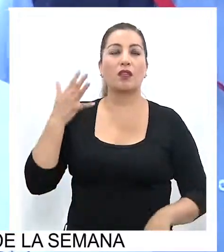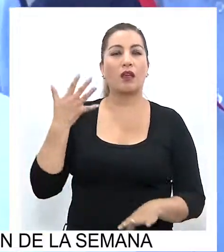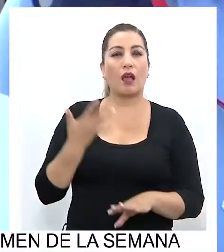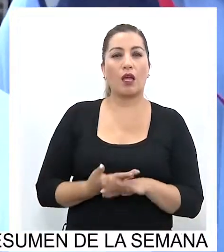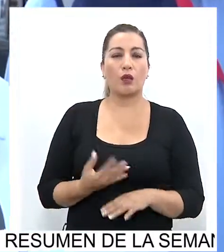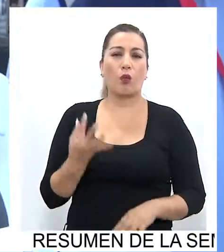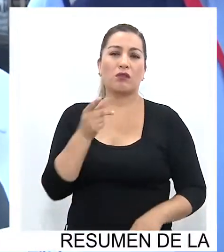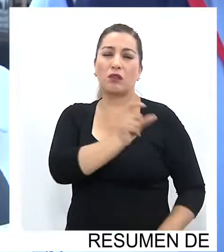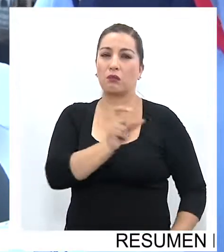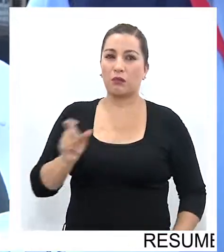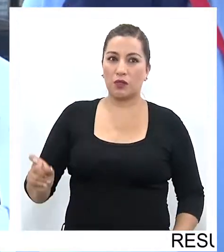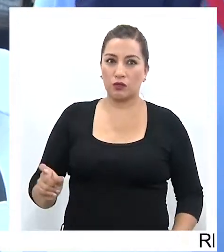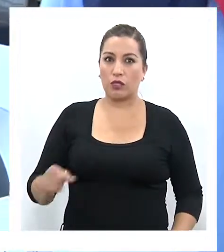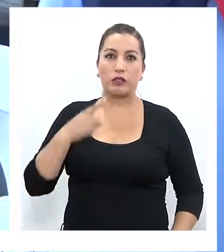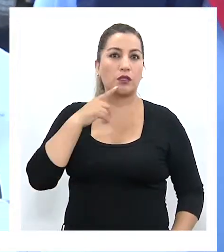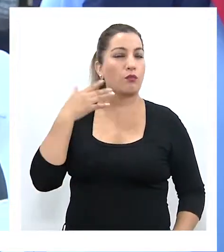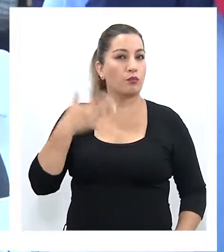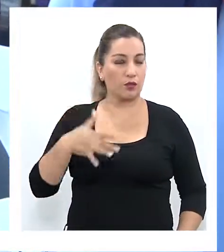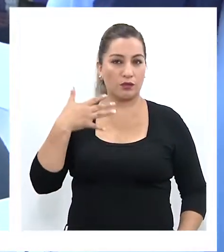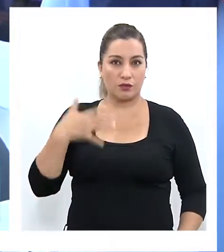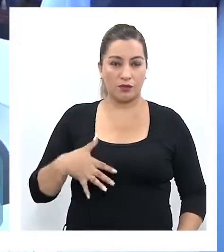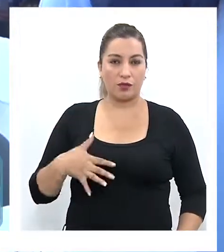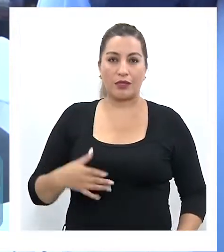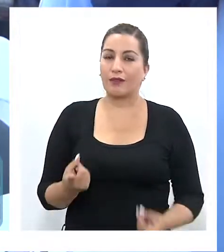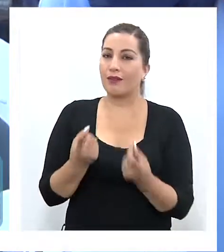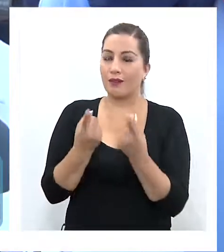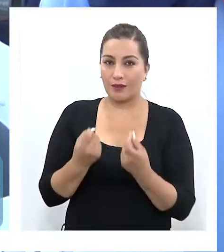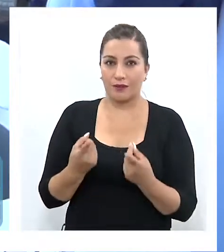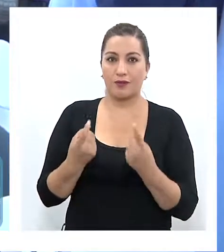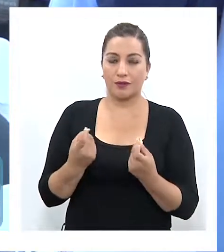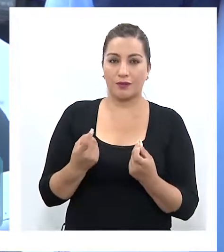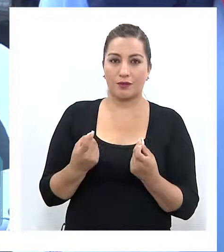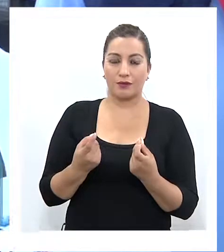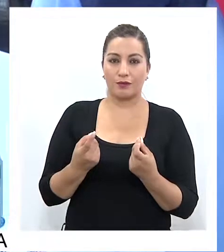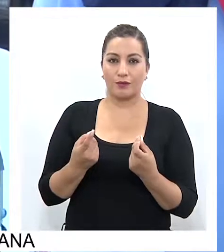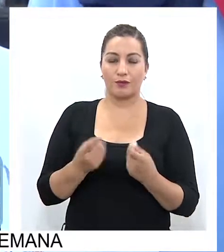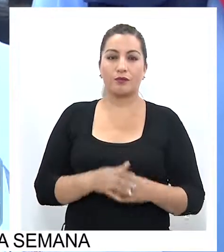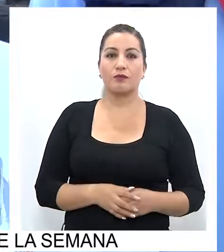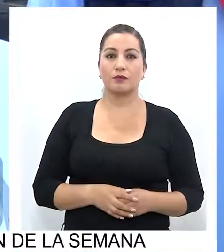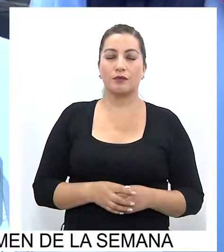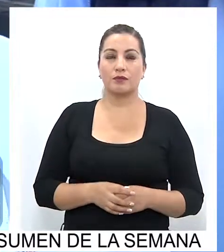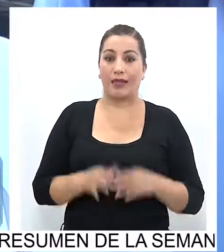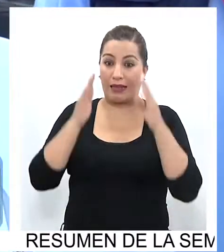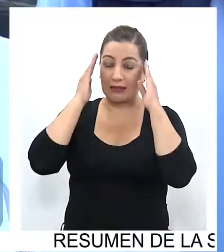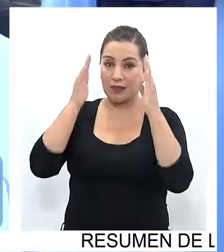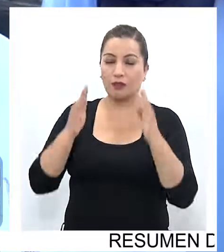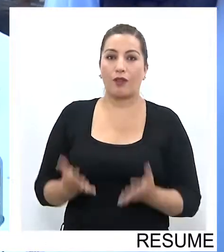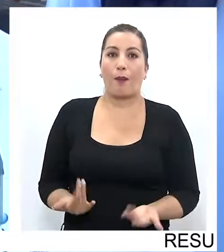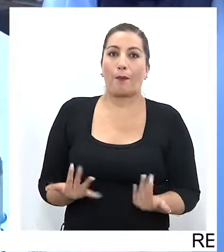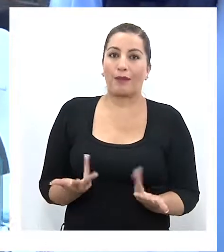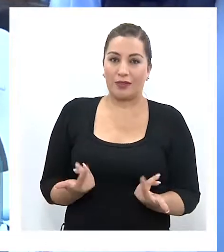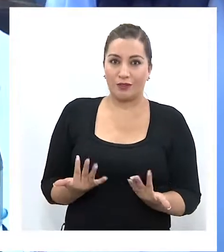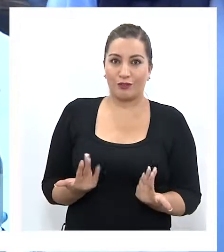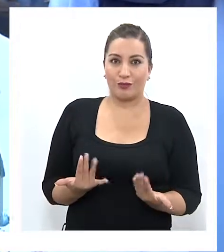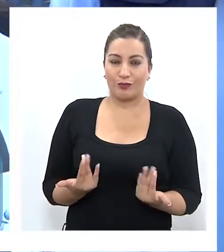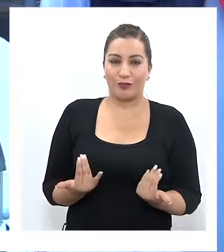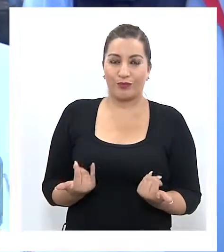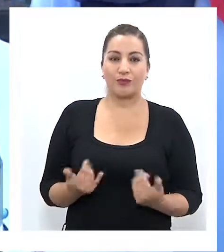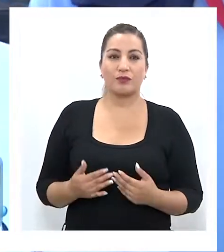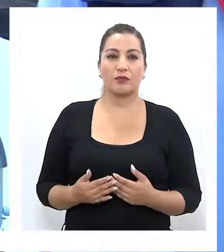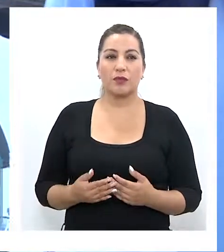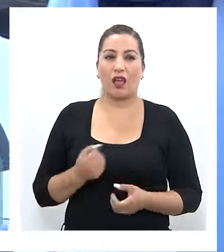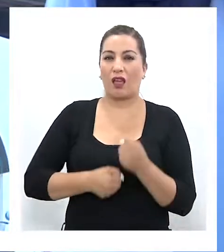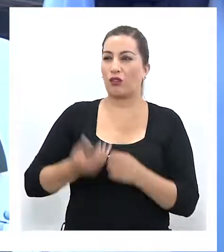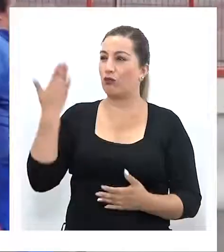Existe un número todavía considerable de pacientes que requieren atención médica y que están